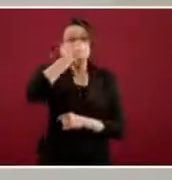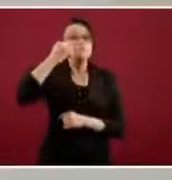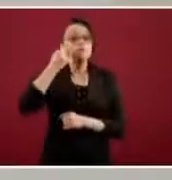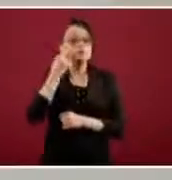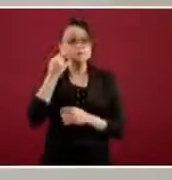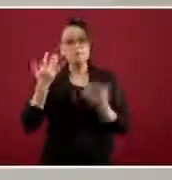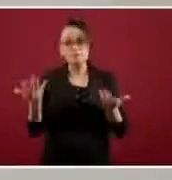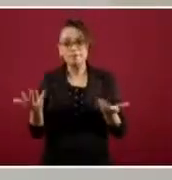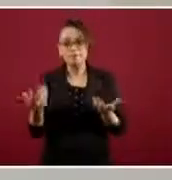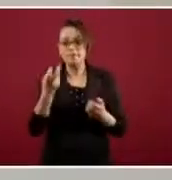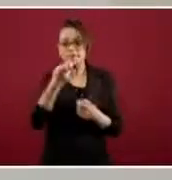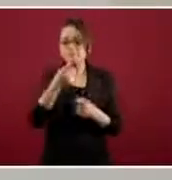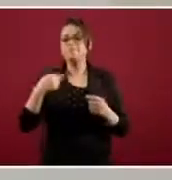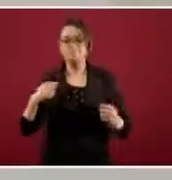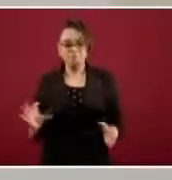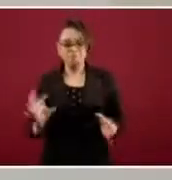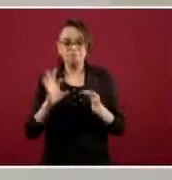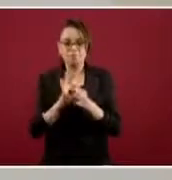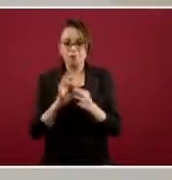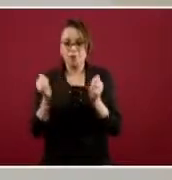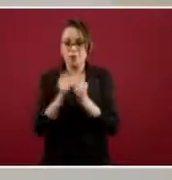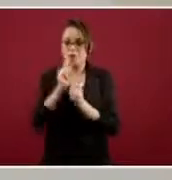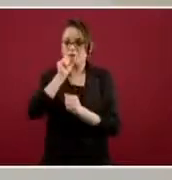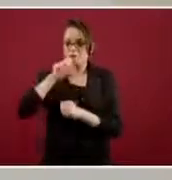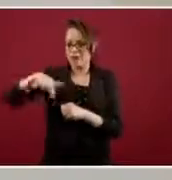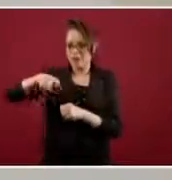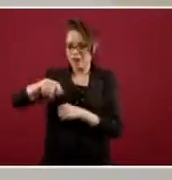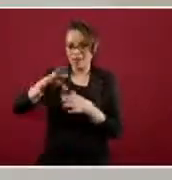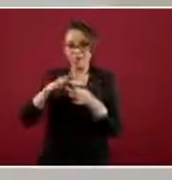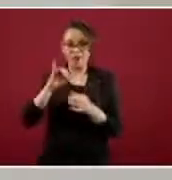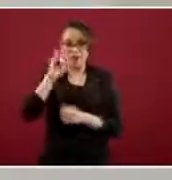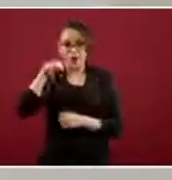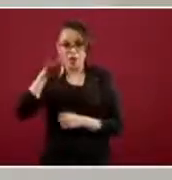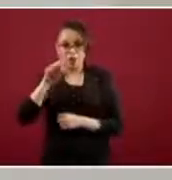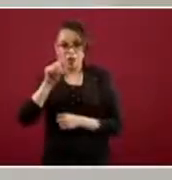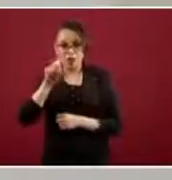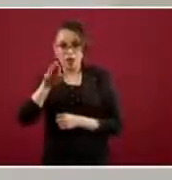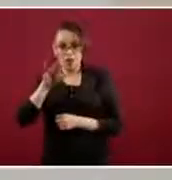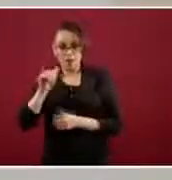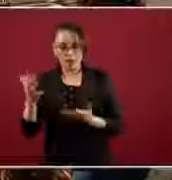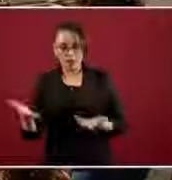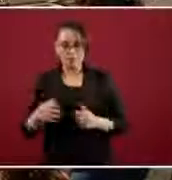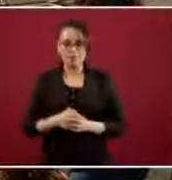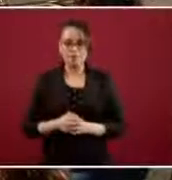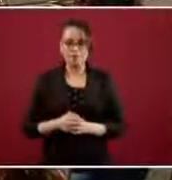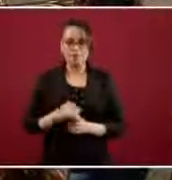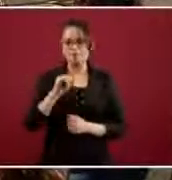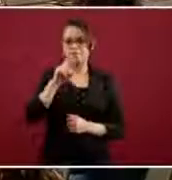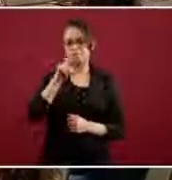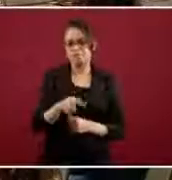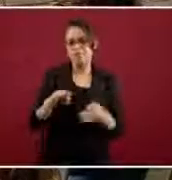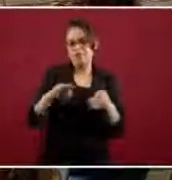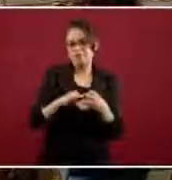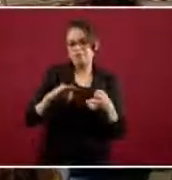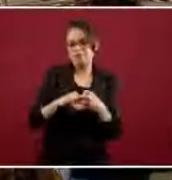precisamente con la infodemia, es común que surgen de repente oleadas informativas